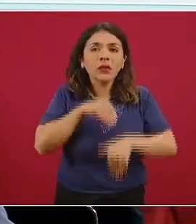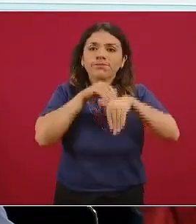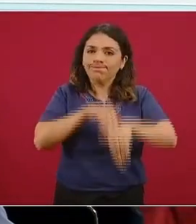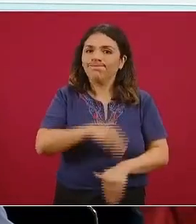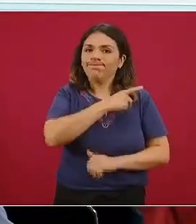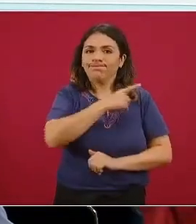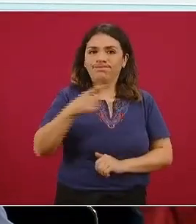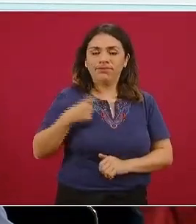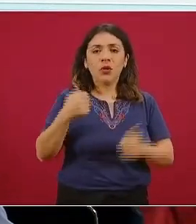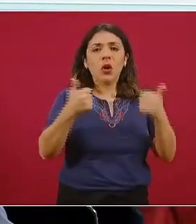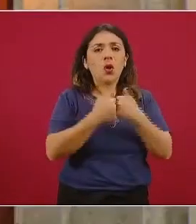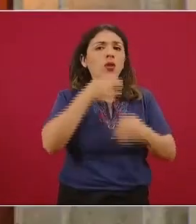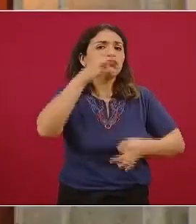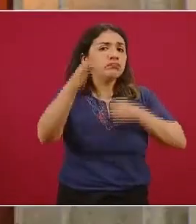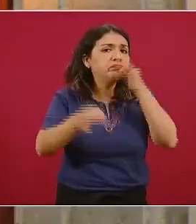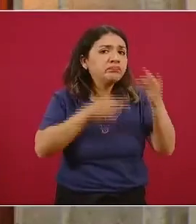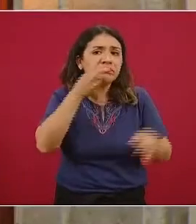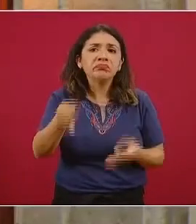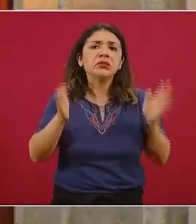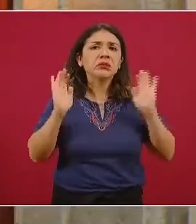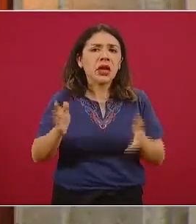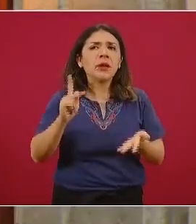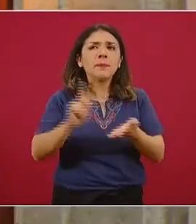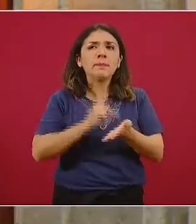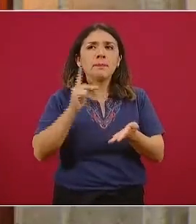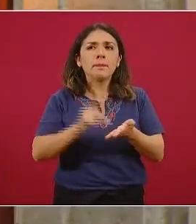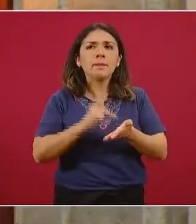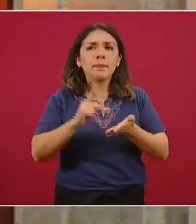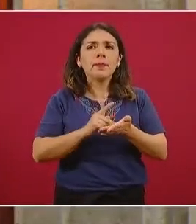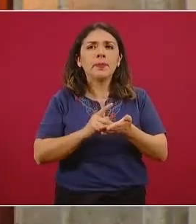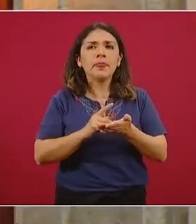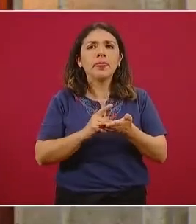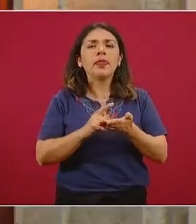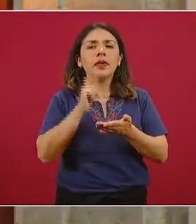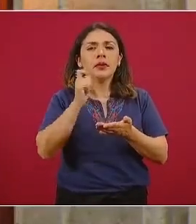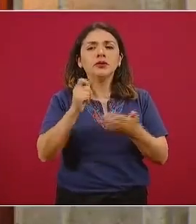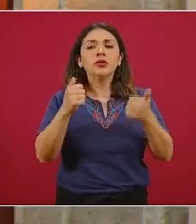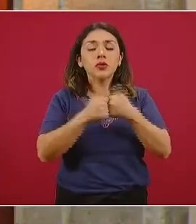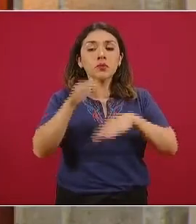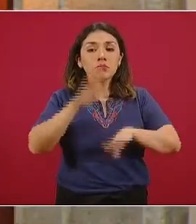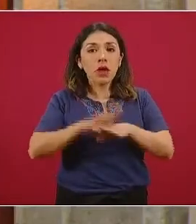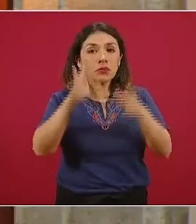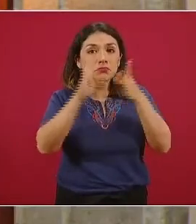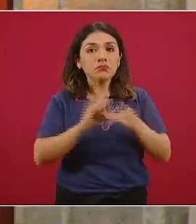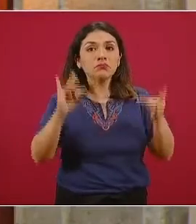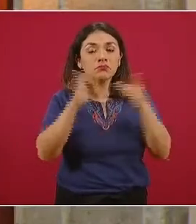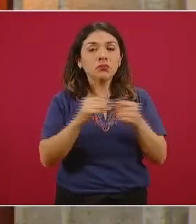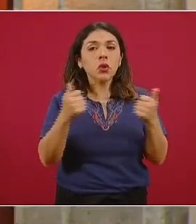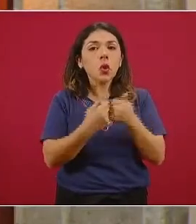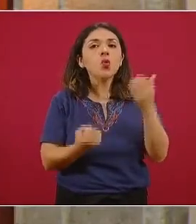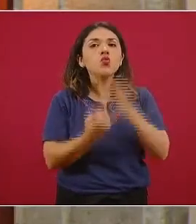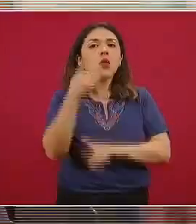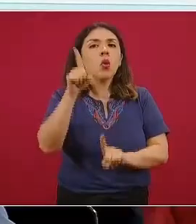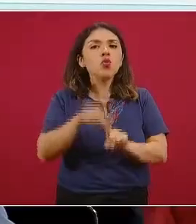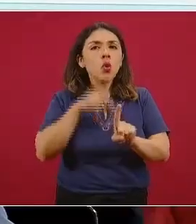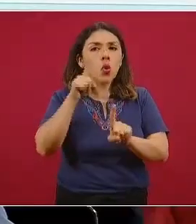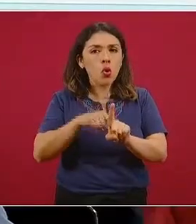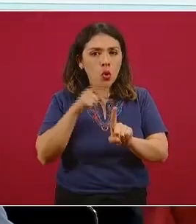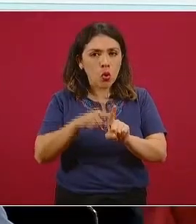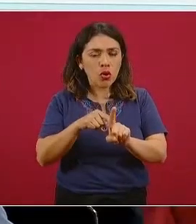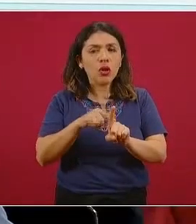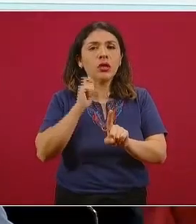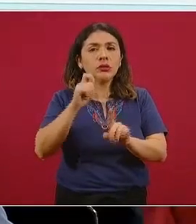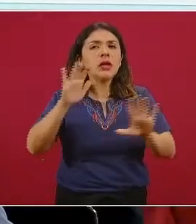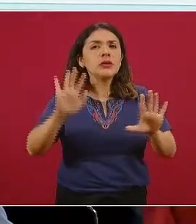estar emitiendo. Han estado realizándolo, pero lo seguirán haciendo, sobre todo ahora ante los nuevos colores. Aquellas entidades que